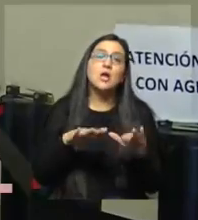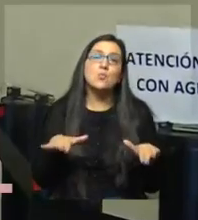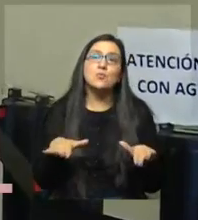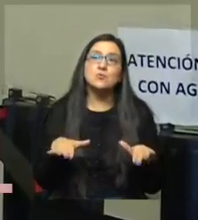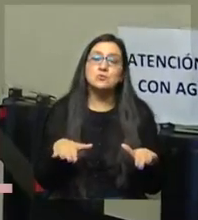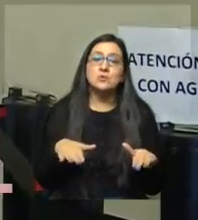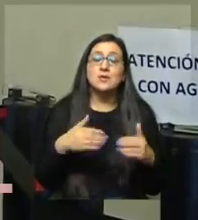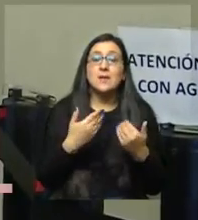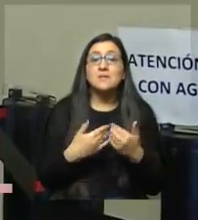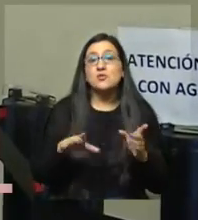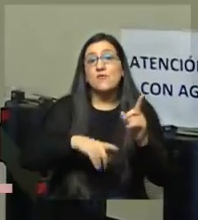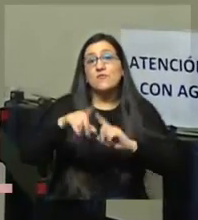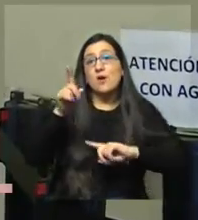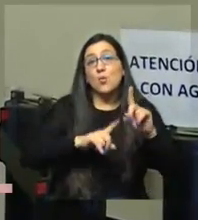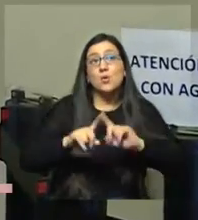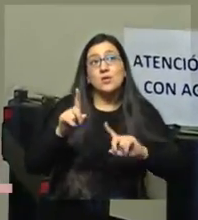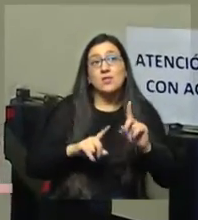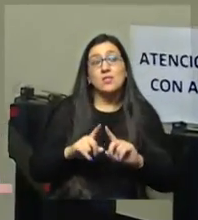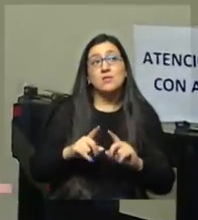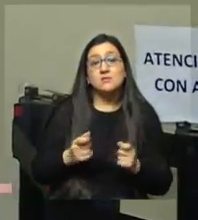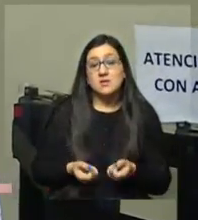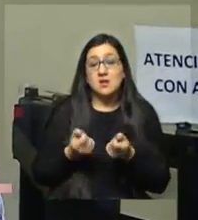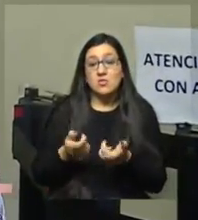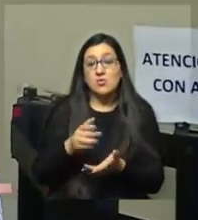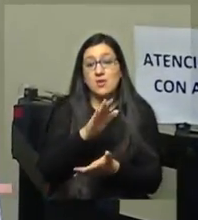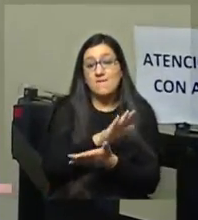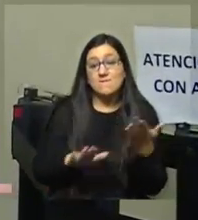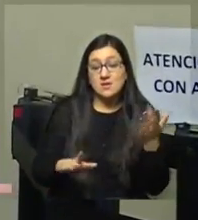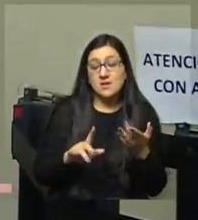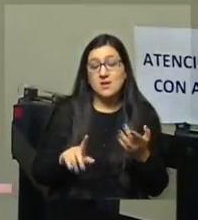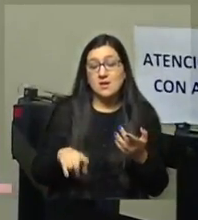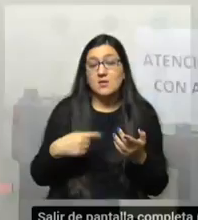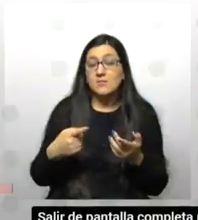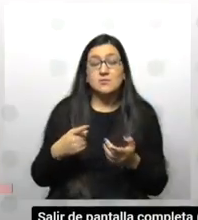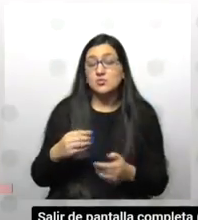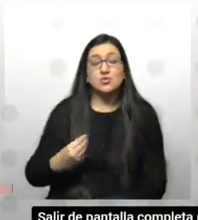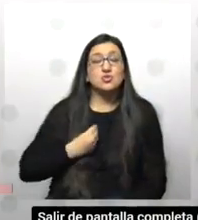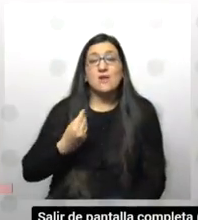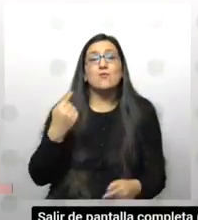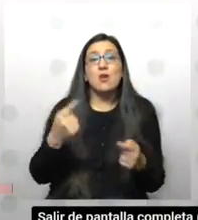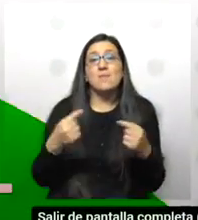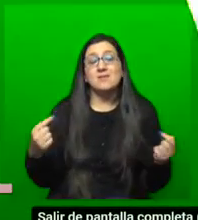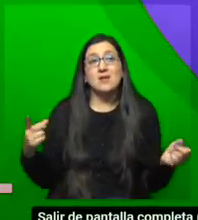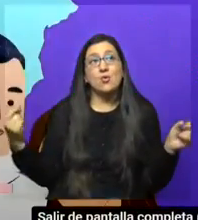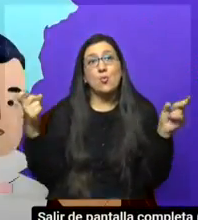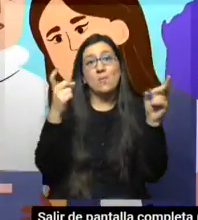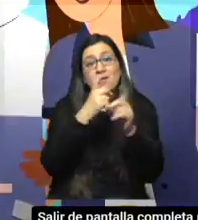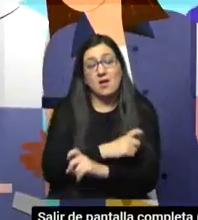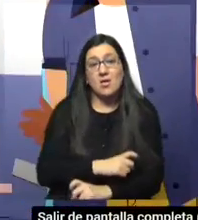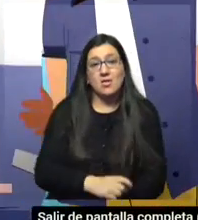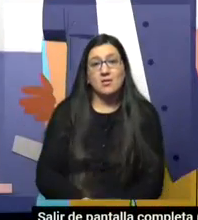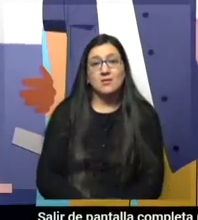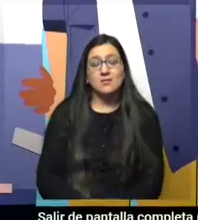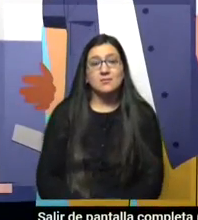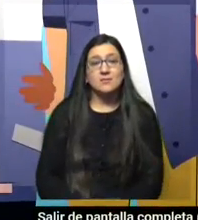repente arrancó facultad, se le otorgó la beca y de repente no pudo salvar esa materia complicada que siempre está en los primeros años en la